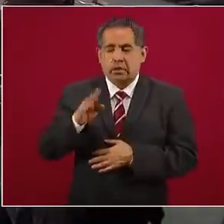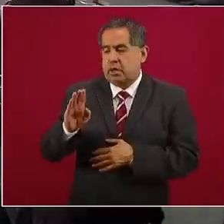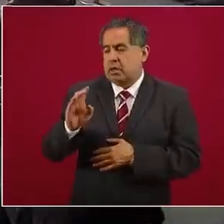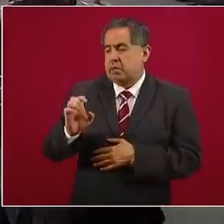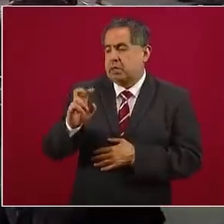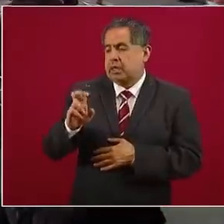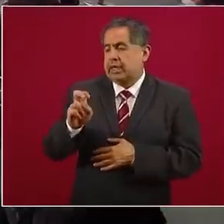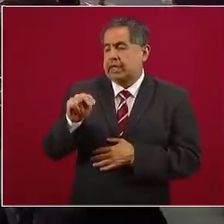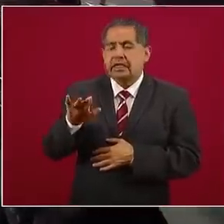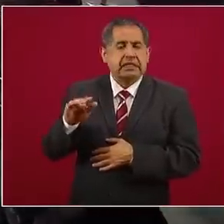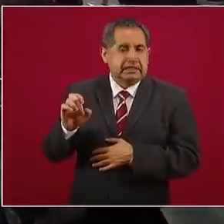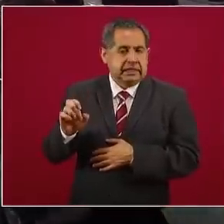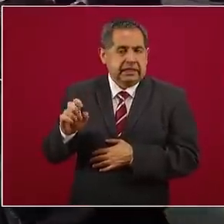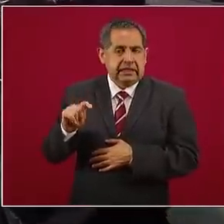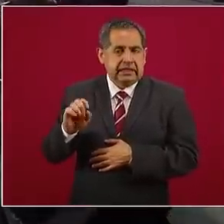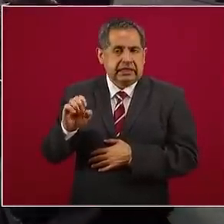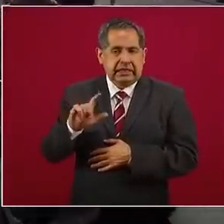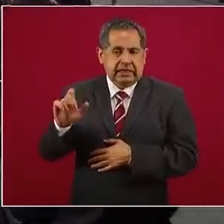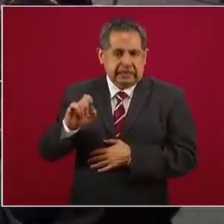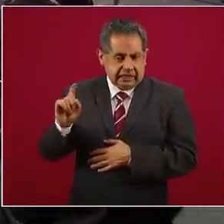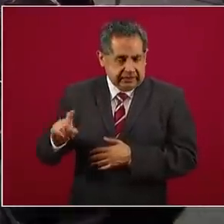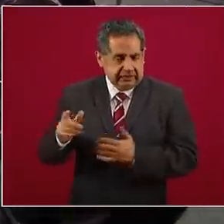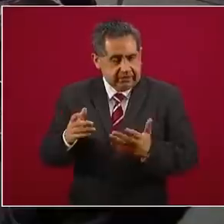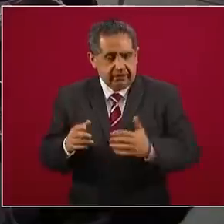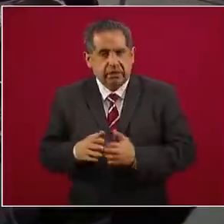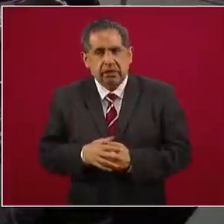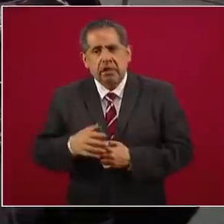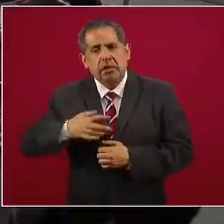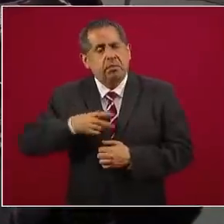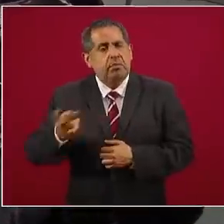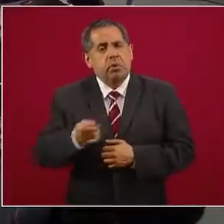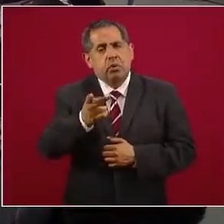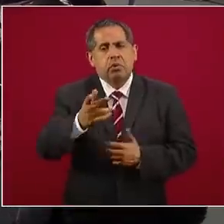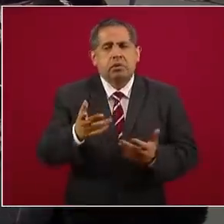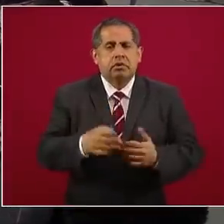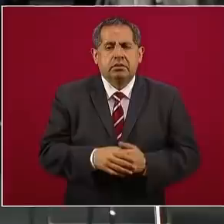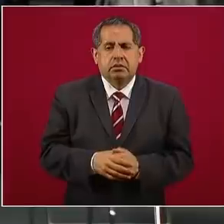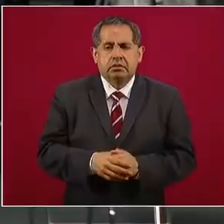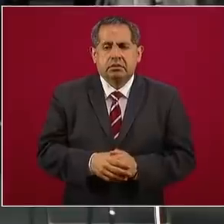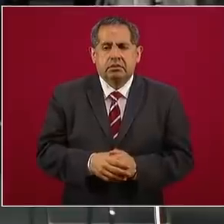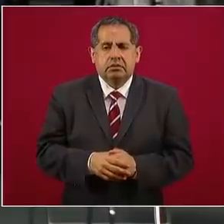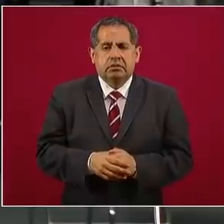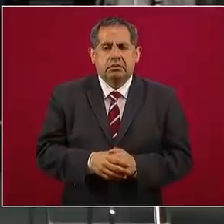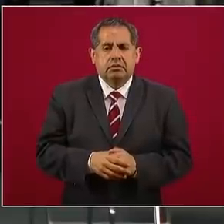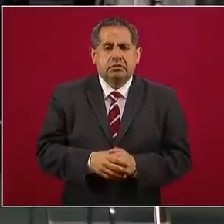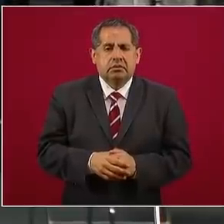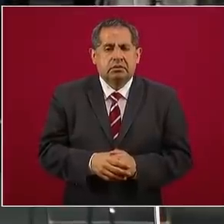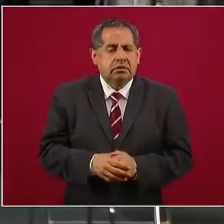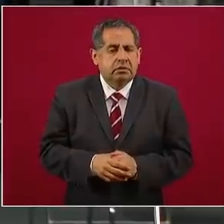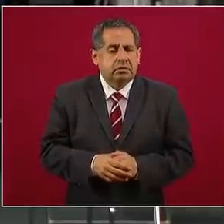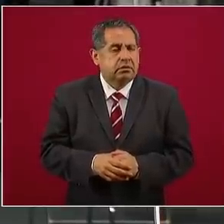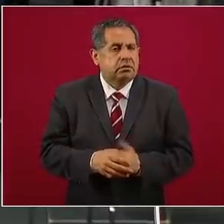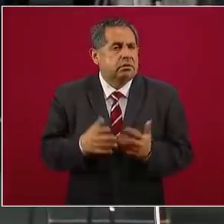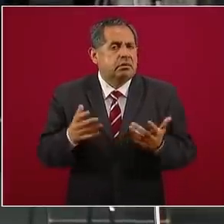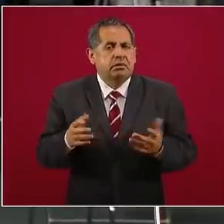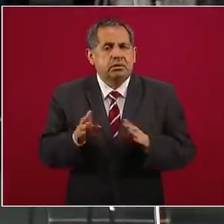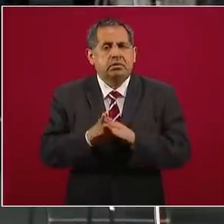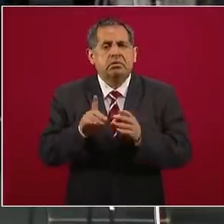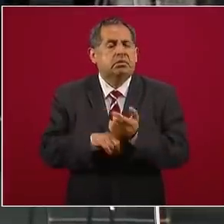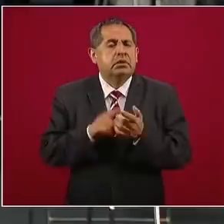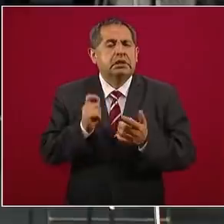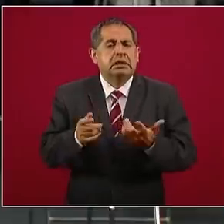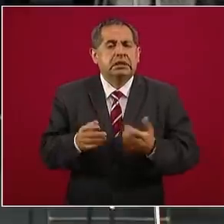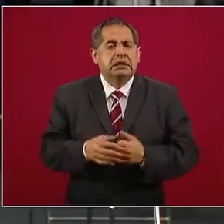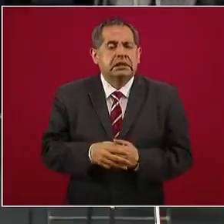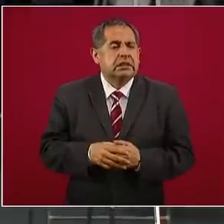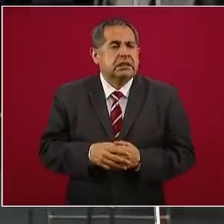Nacional 1+1. Bueno, pues mi pregunta es, ¿cuál es la intervención o la